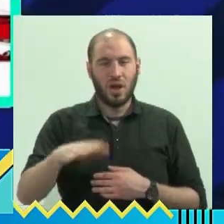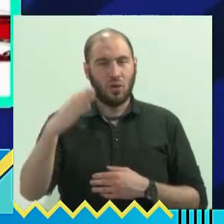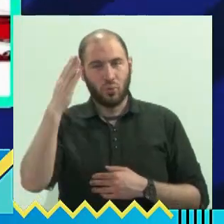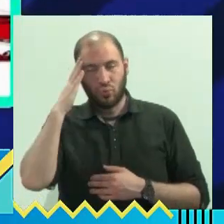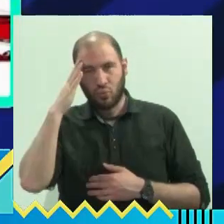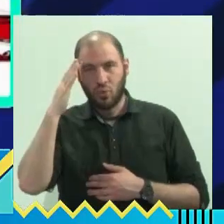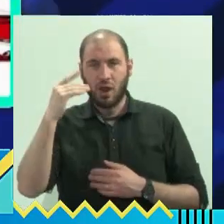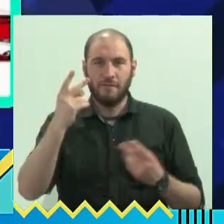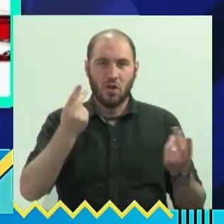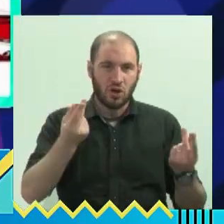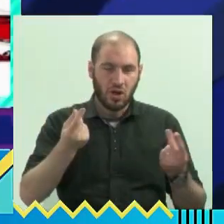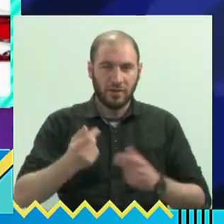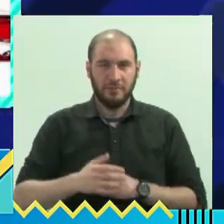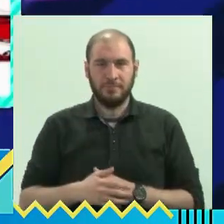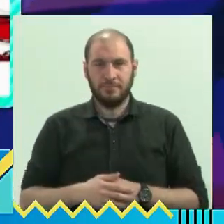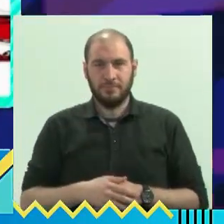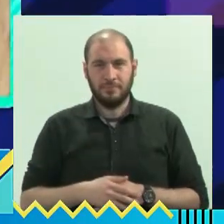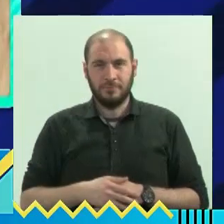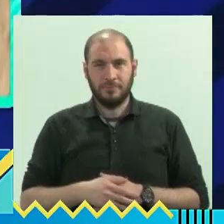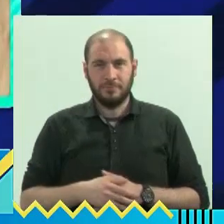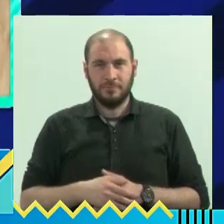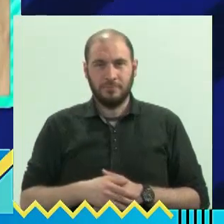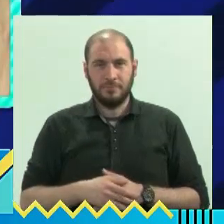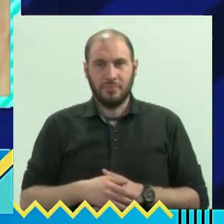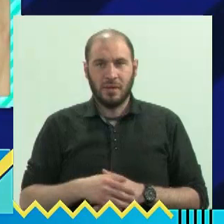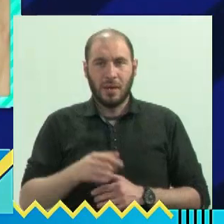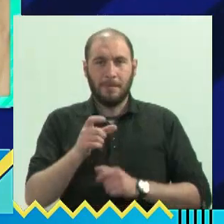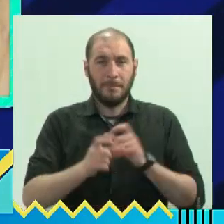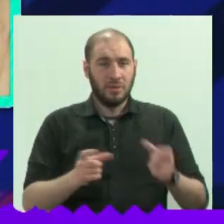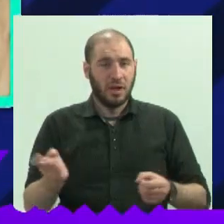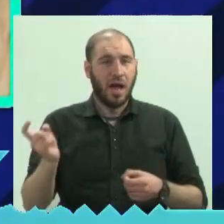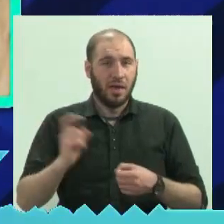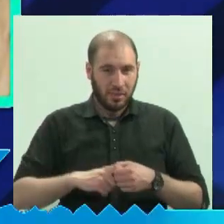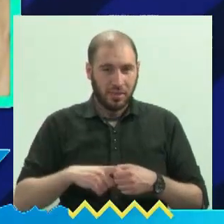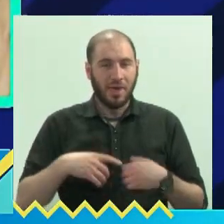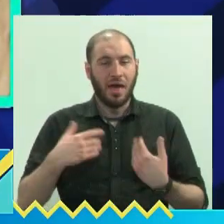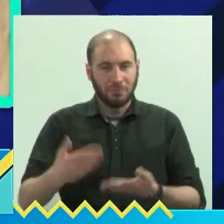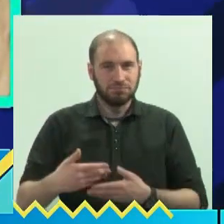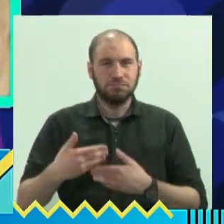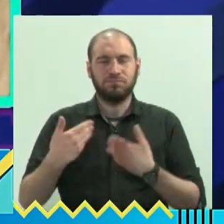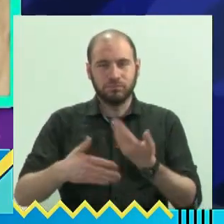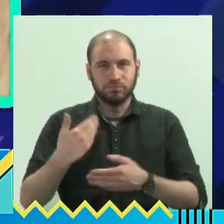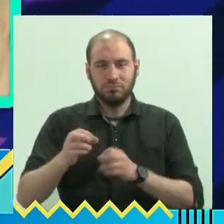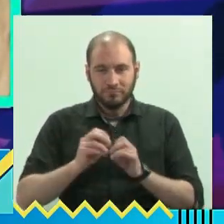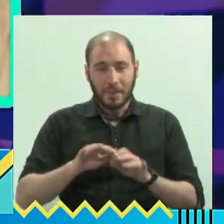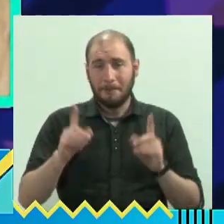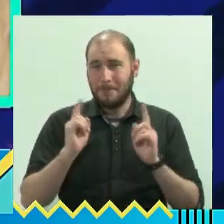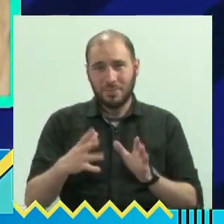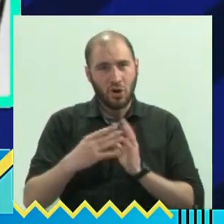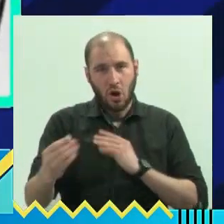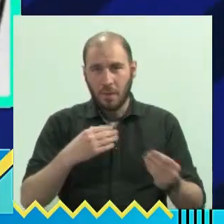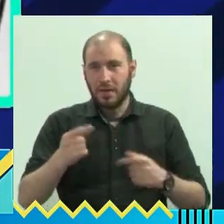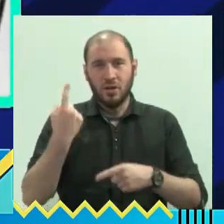cultura, al folclore. Y entonces la gente adhiere y aporta y reproduce la historia de una